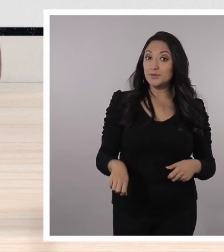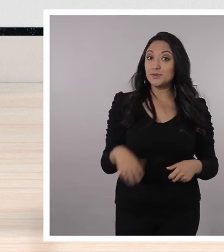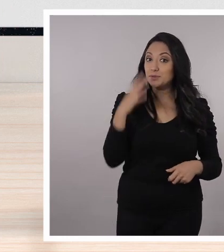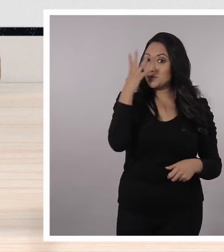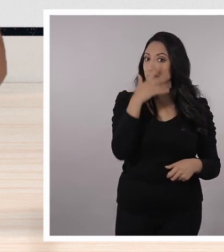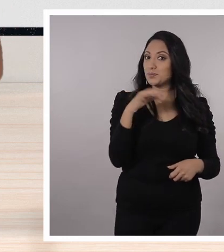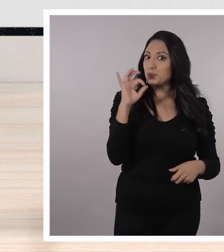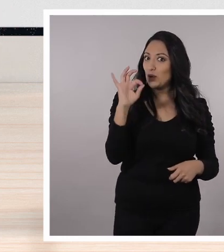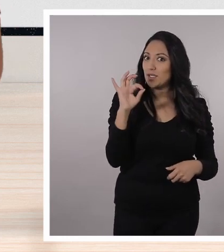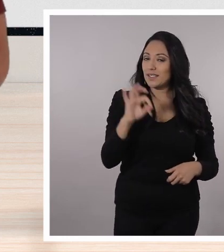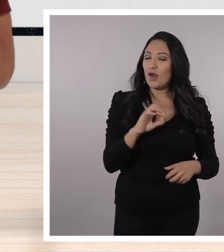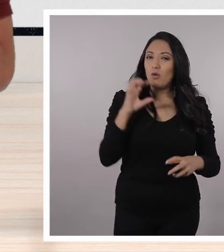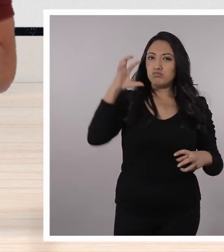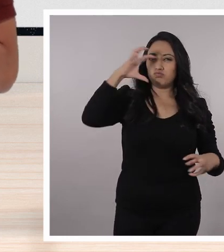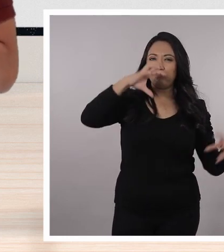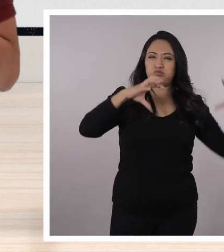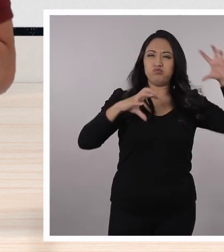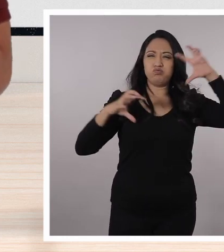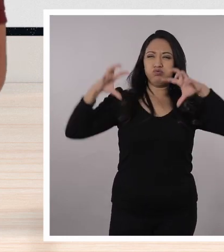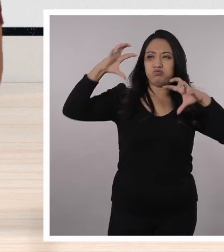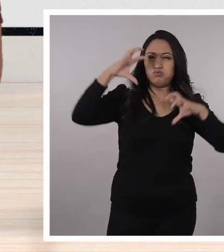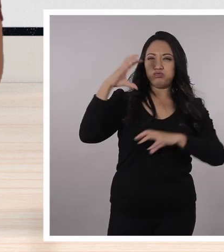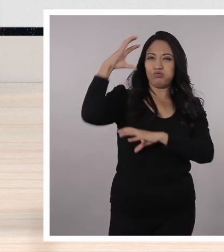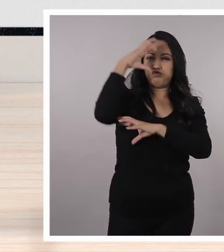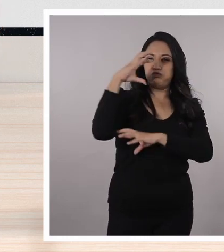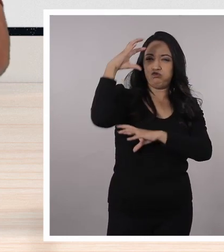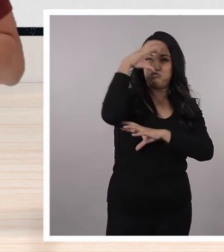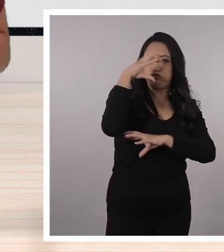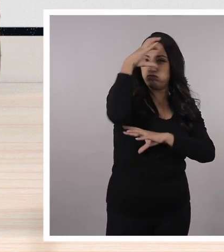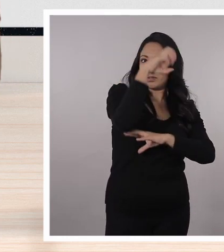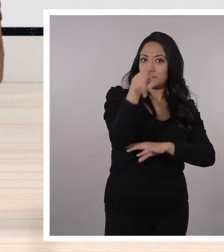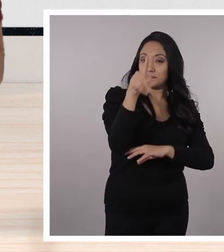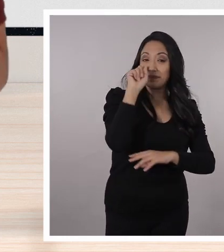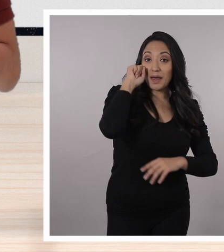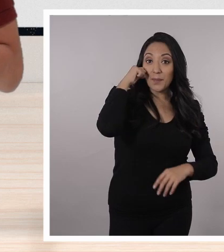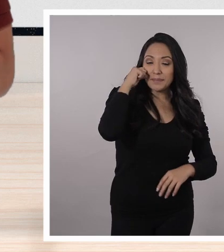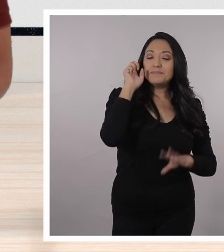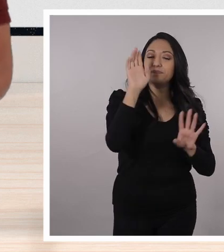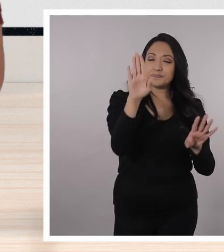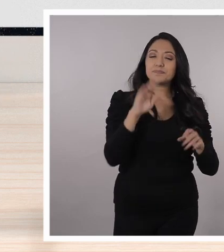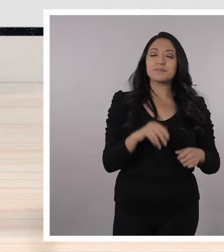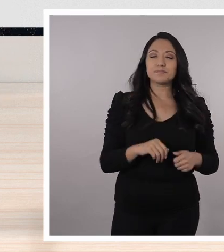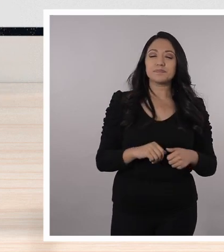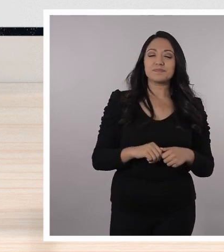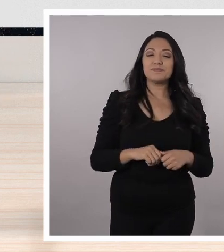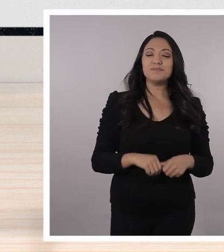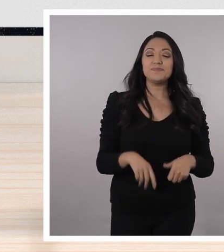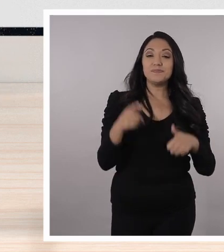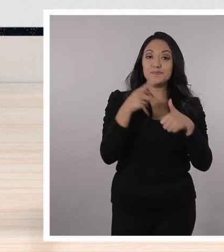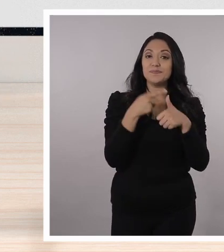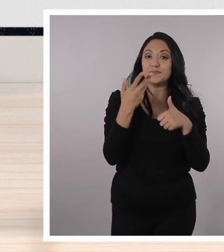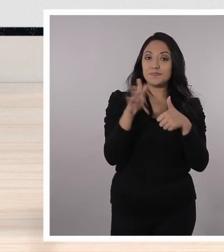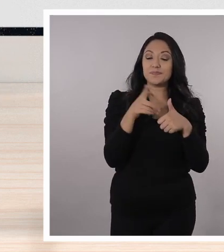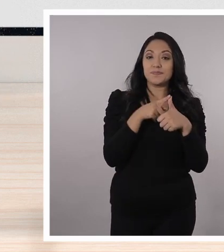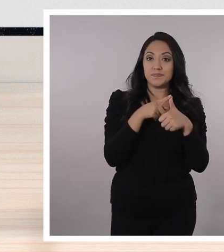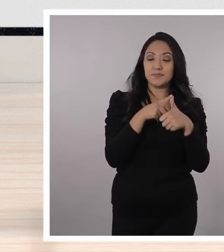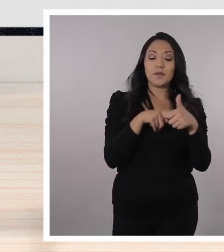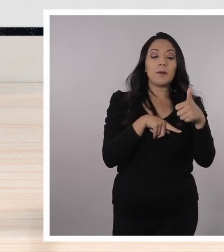en pantalla esa reconstrucción de estos animales? ¿Se acuerdan cómo se veían, no es cierto? Estuvo Claro muy que interesante, ¿te gustó?